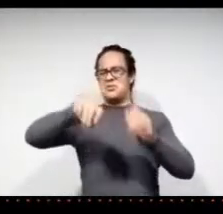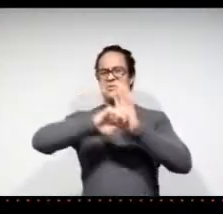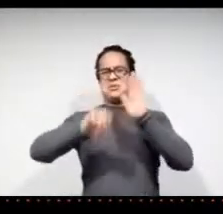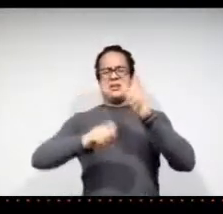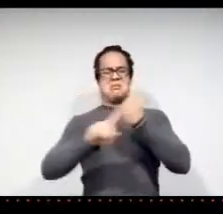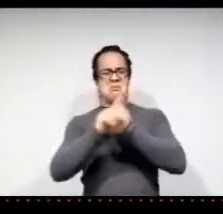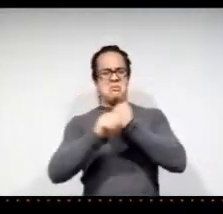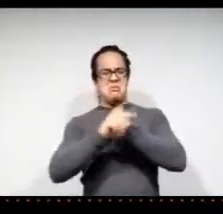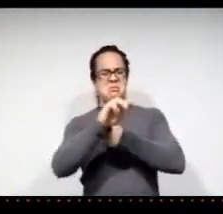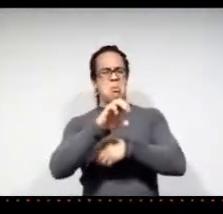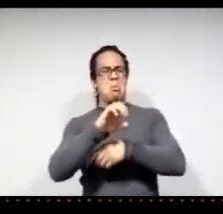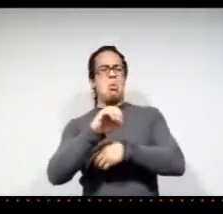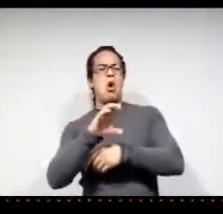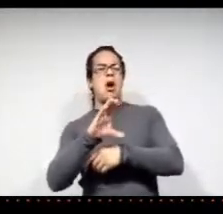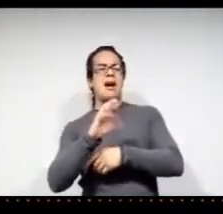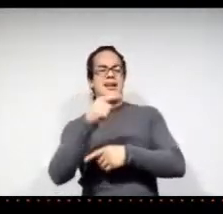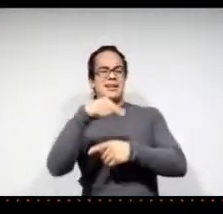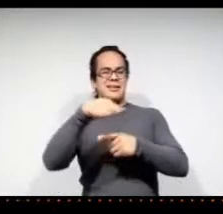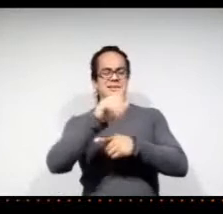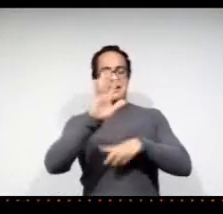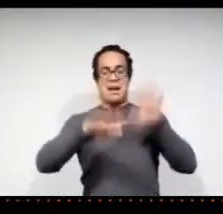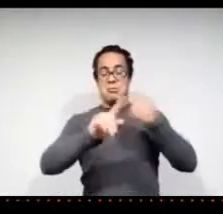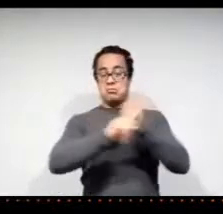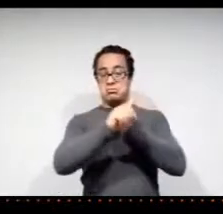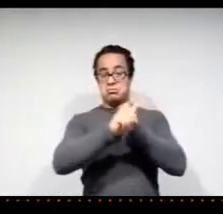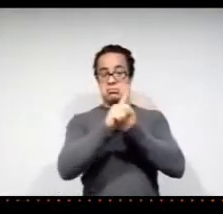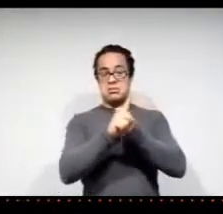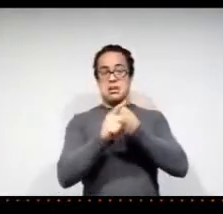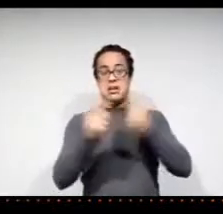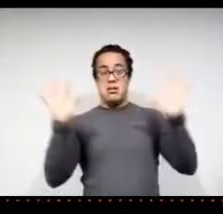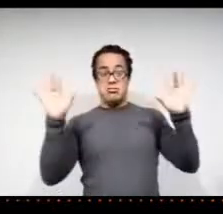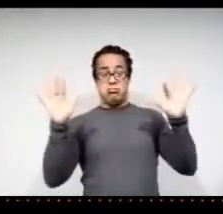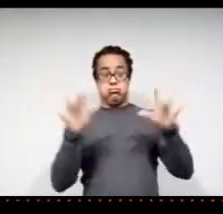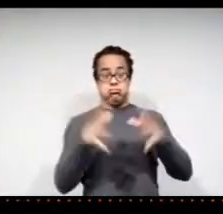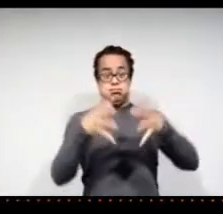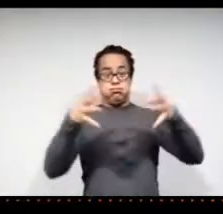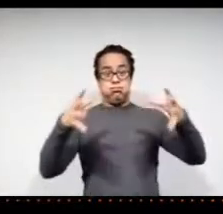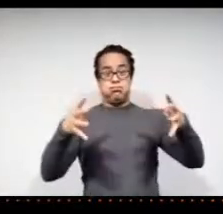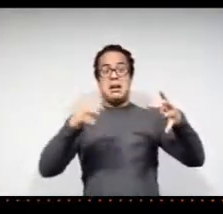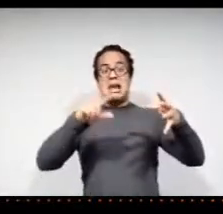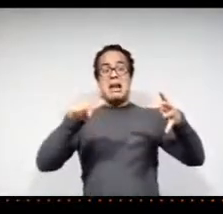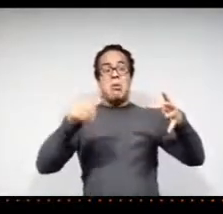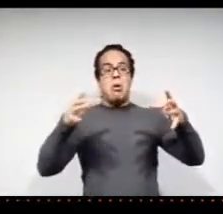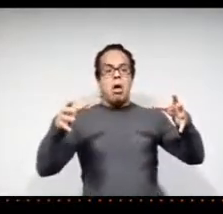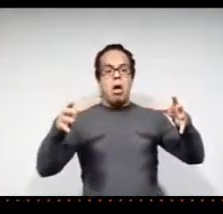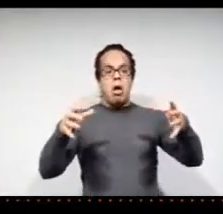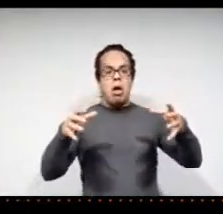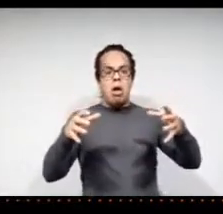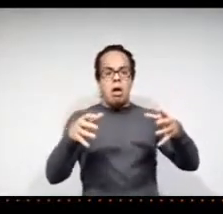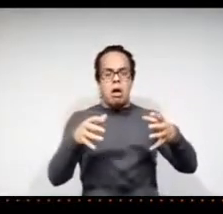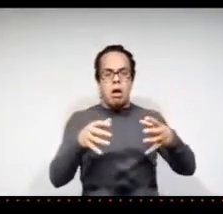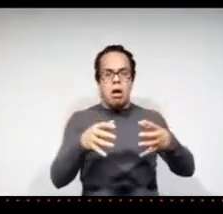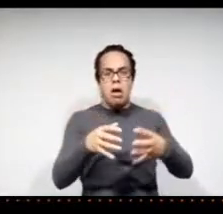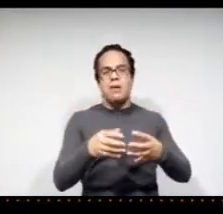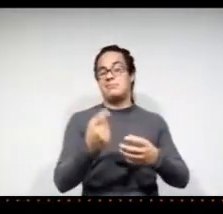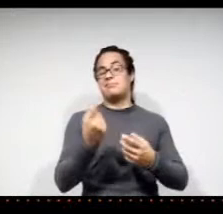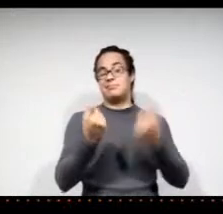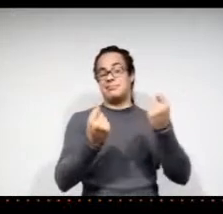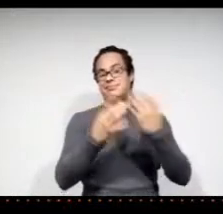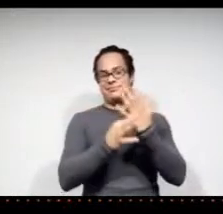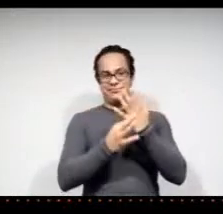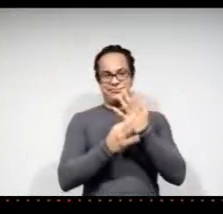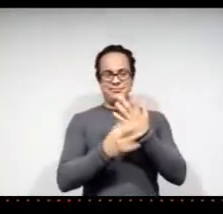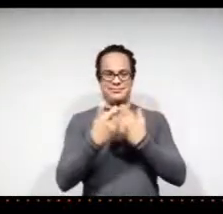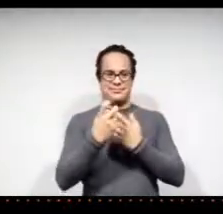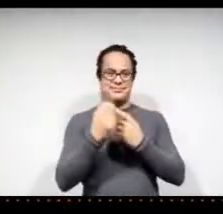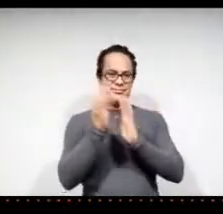esta lógica embudo, que entran muchos y salen muy poquitos, ¿no? Como lo refiere Reich o algunos de los autores que hablan sobre estos puntos,